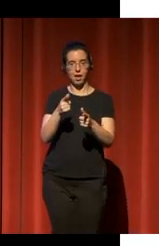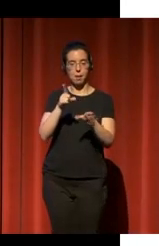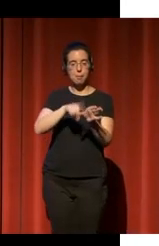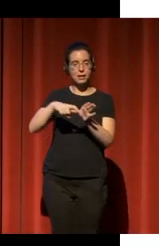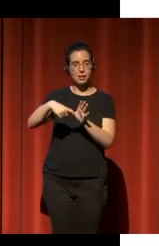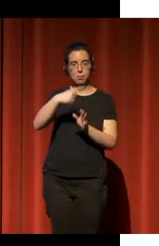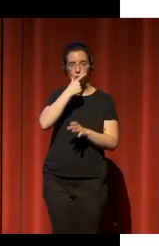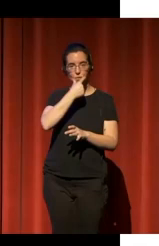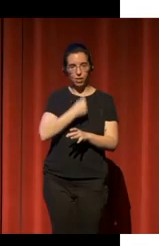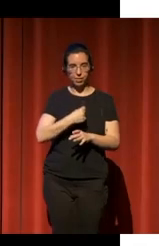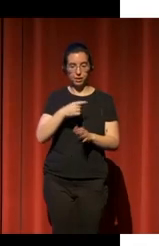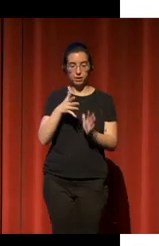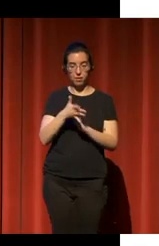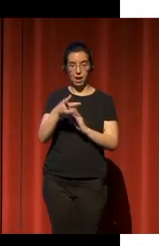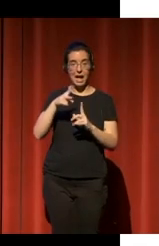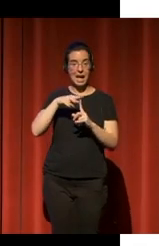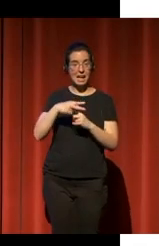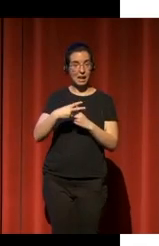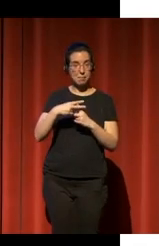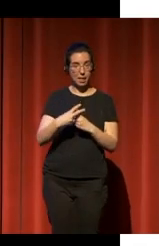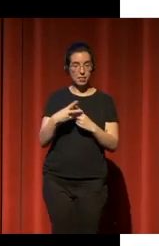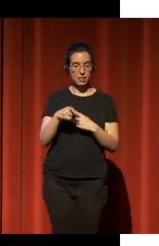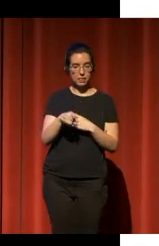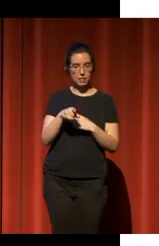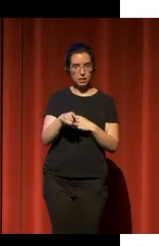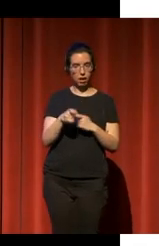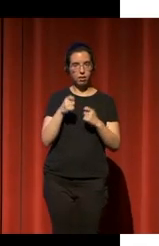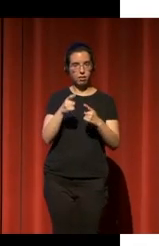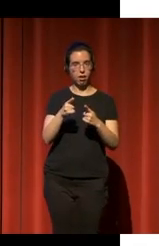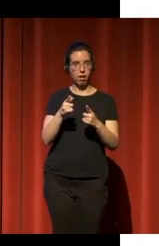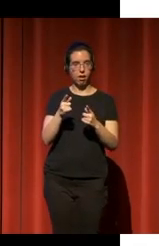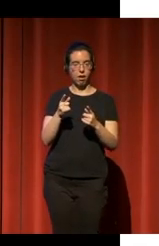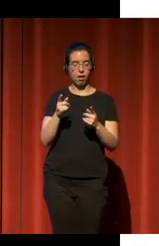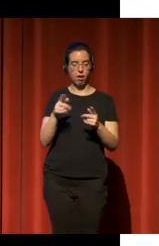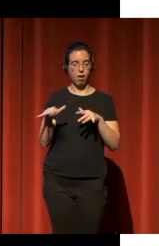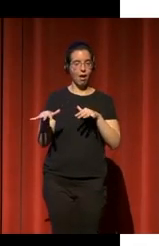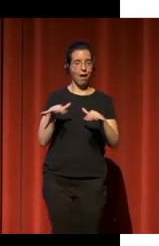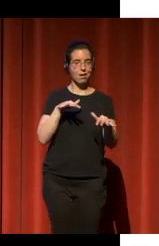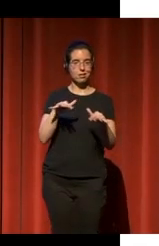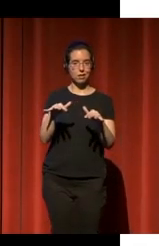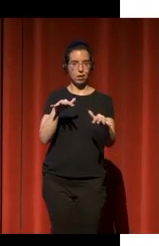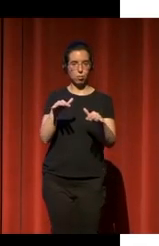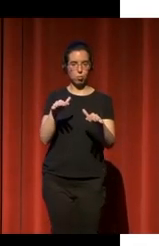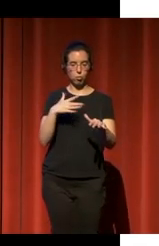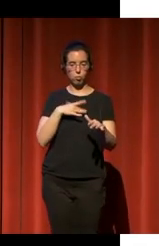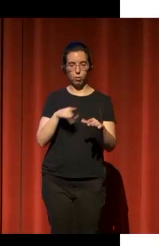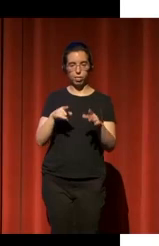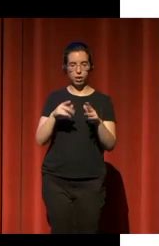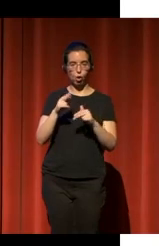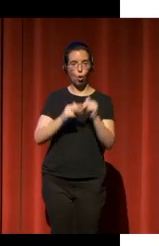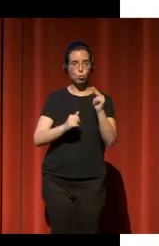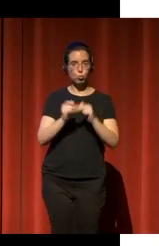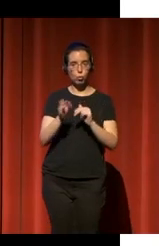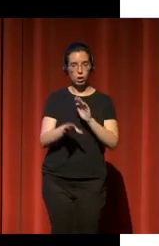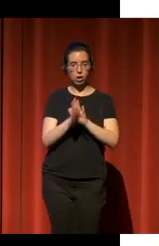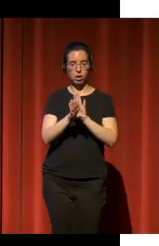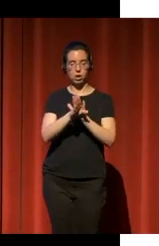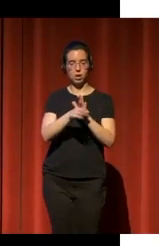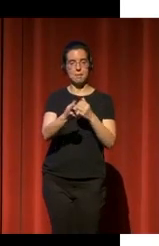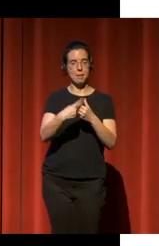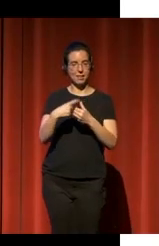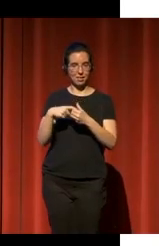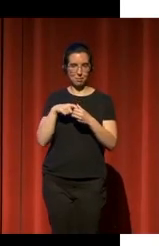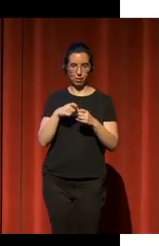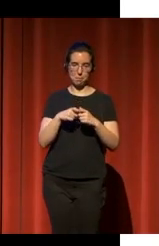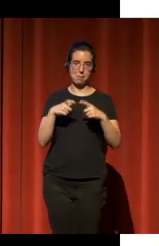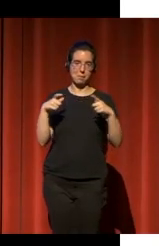una herramienta de o como un activo para construir entornos favorecedores de la participación si bien a veces